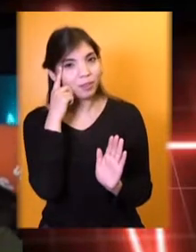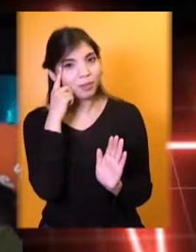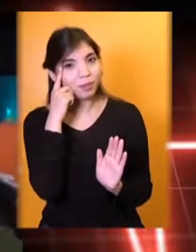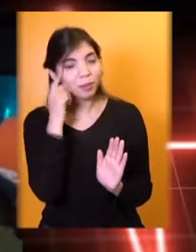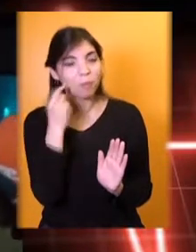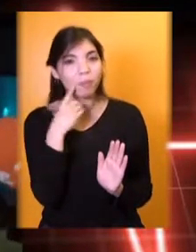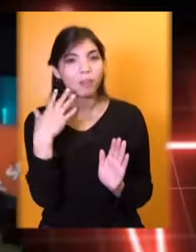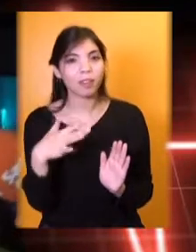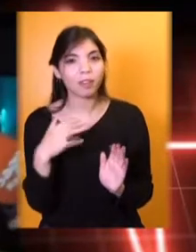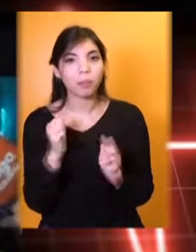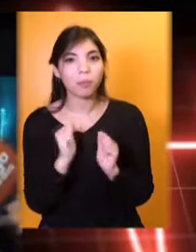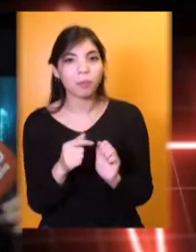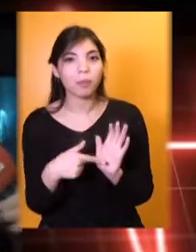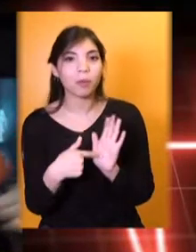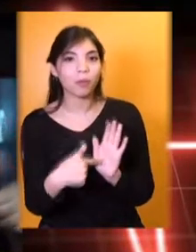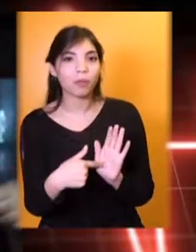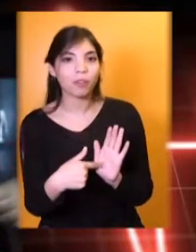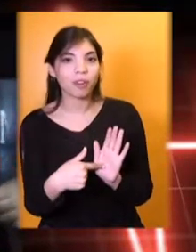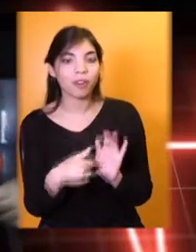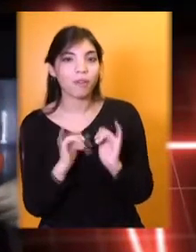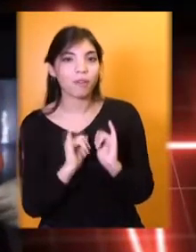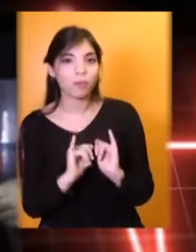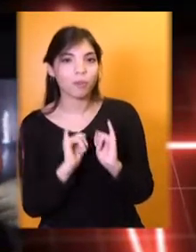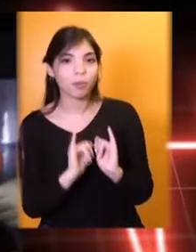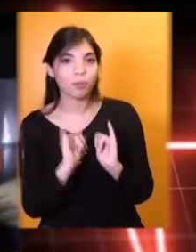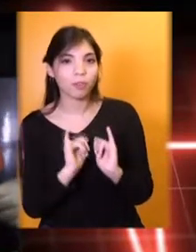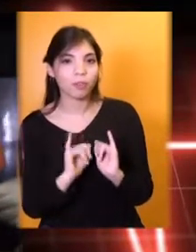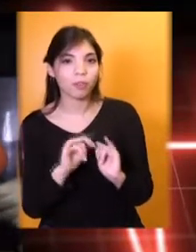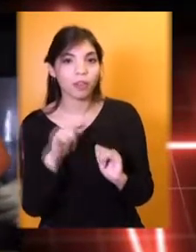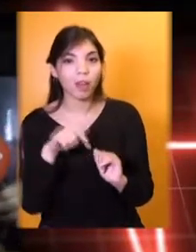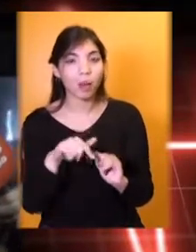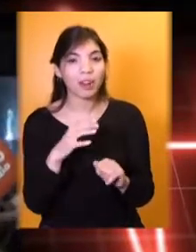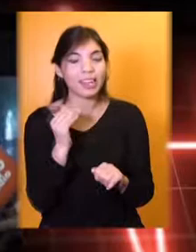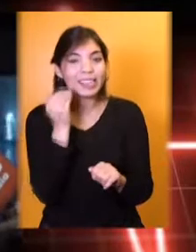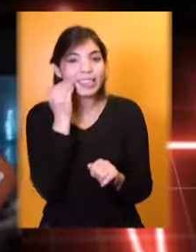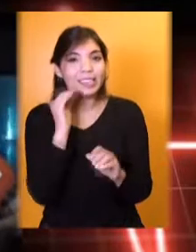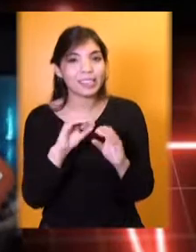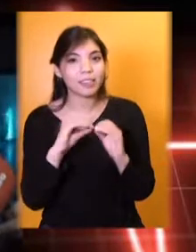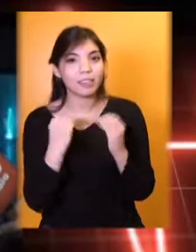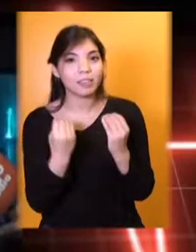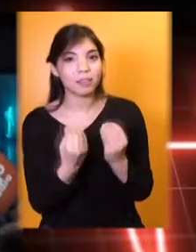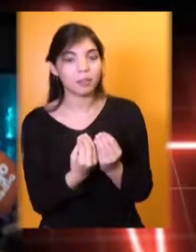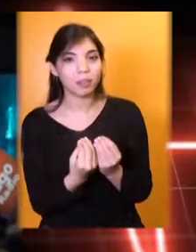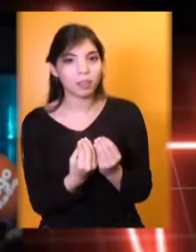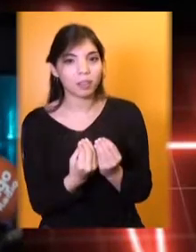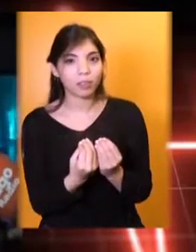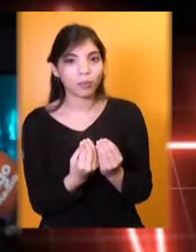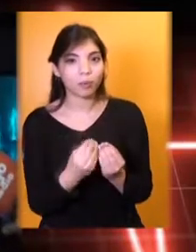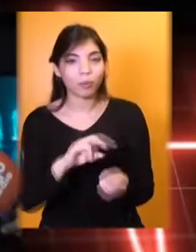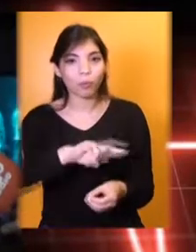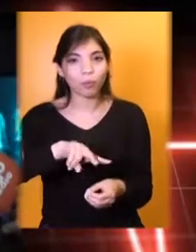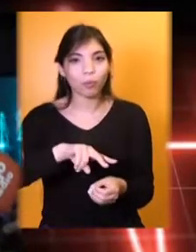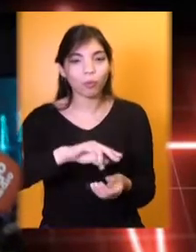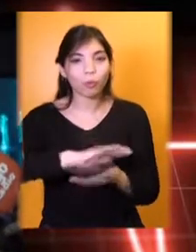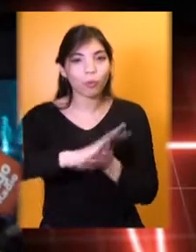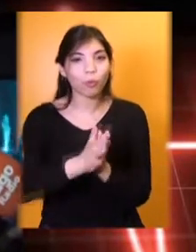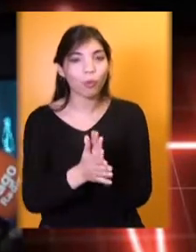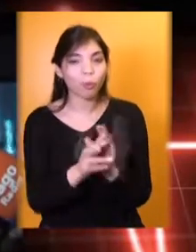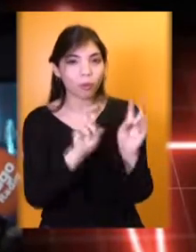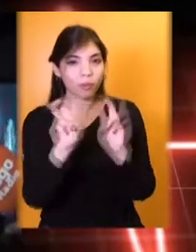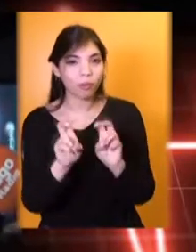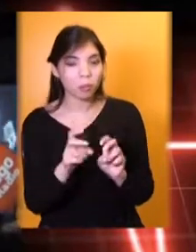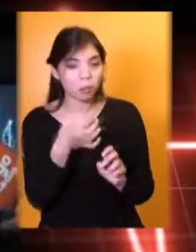clave para después entregar todos los informes que tiene que recibir la SESC, que ya estamos casi completos, estamos casi totalmente, todos los temas,